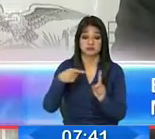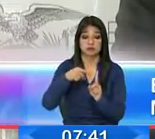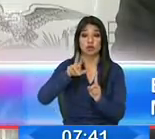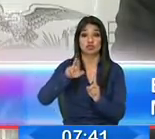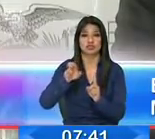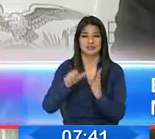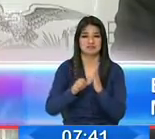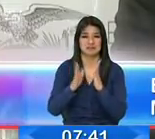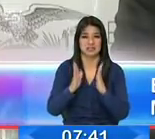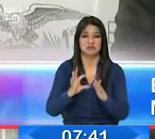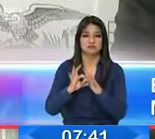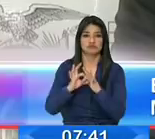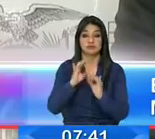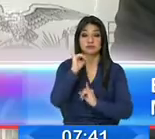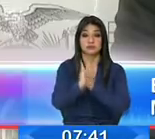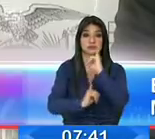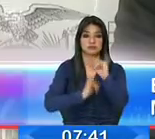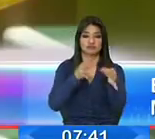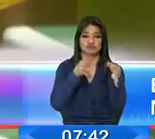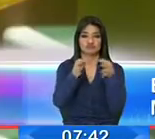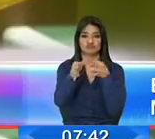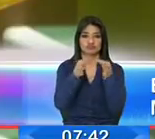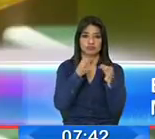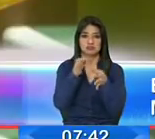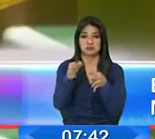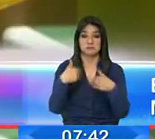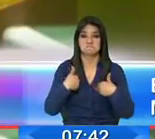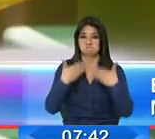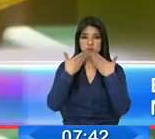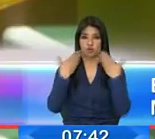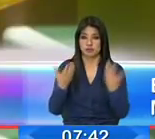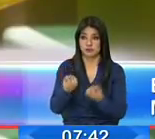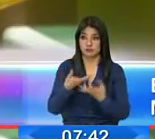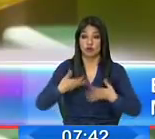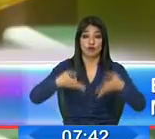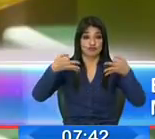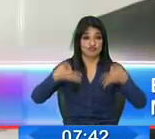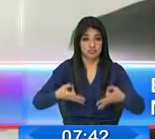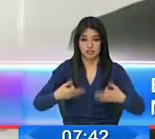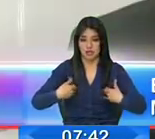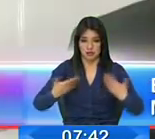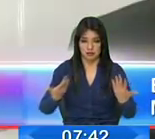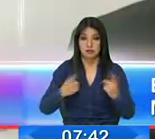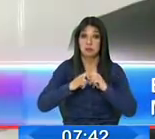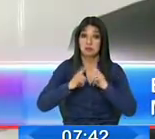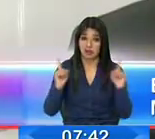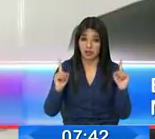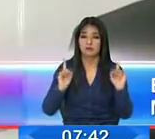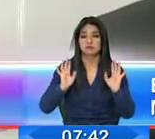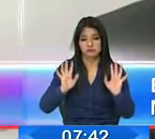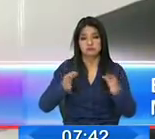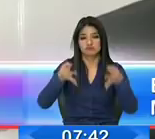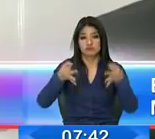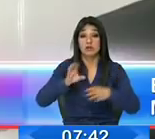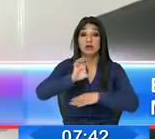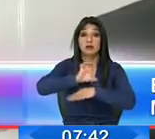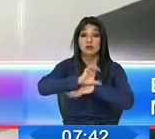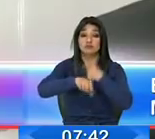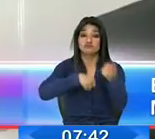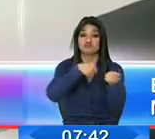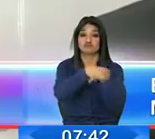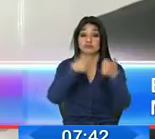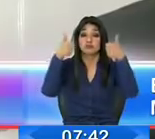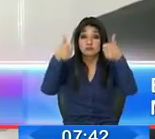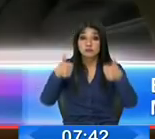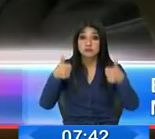ministro de Relaciones Exteriores, explicó que no conocen que la noticia sea oficial, pero reiteró que el país apoyaría la